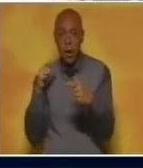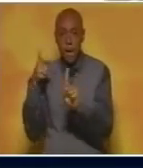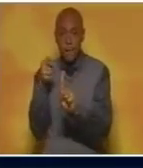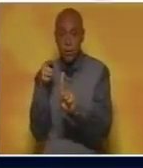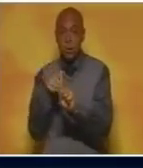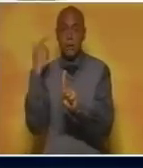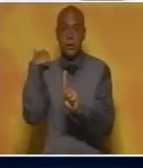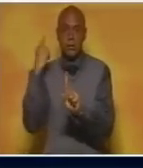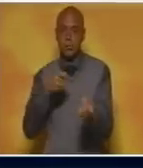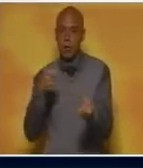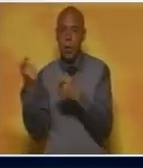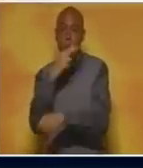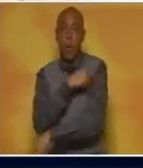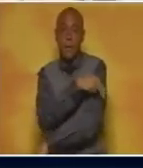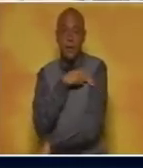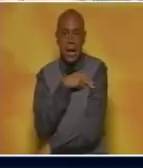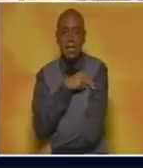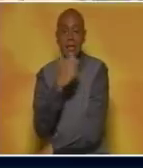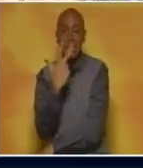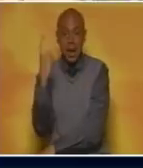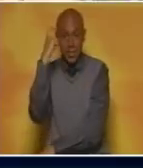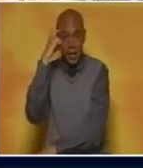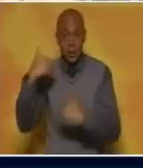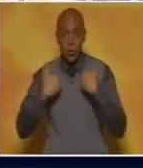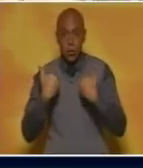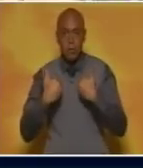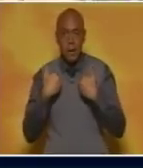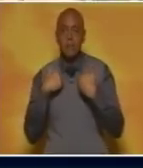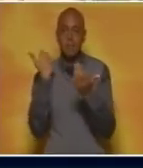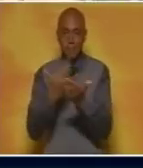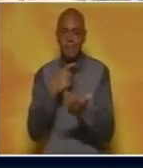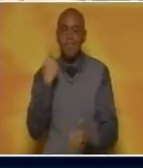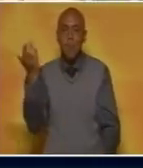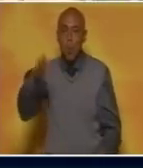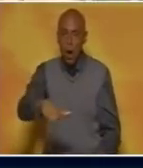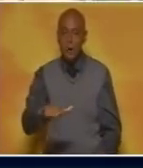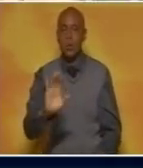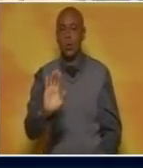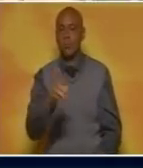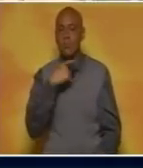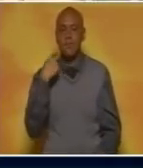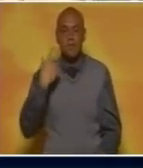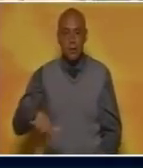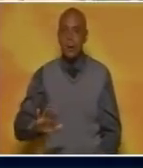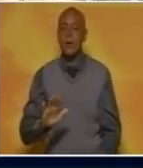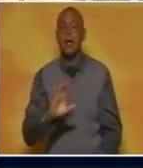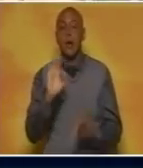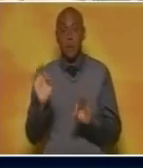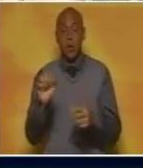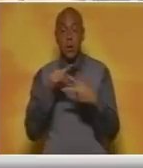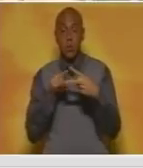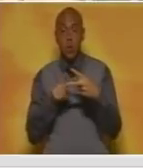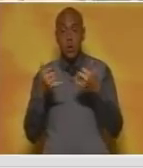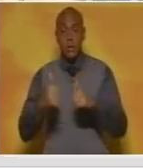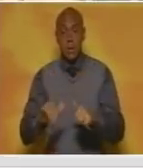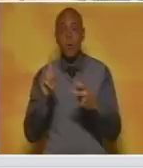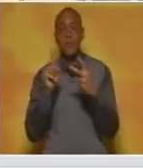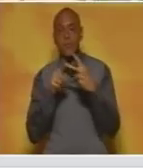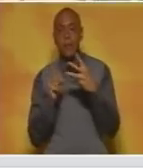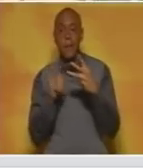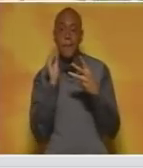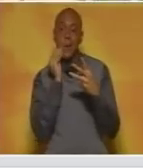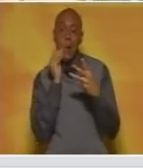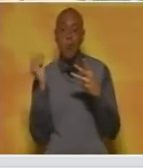hospital Pérez Carreño y duró 3 días luchando por su vida, pero no resistió. La víctima dejó 3 hijos, 2 de ellos adultos y